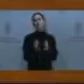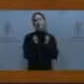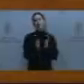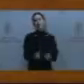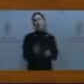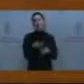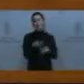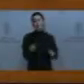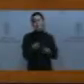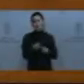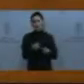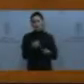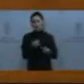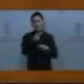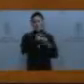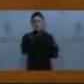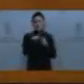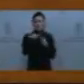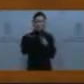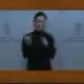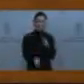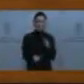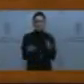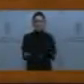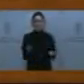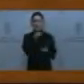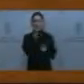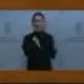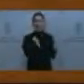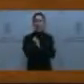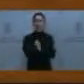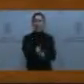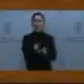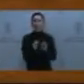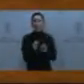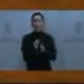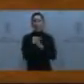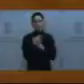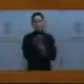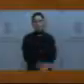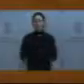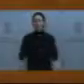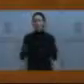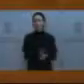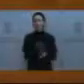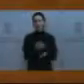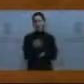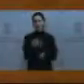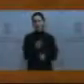deuda pública. Y ahora nos encontramos arrastrando esa situación que debemos de revisar, que debemos de reformar.